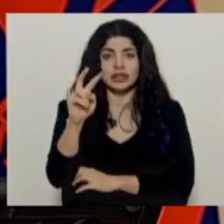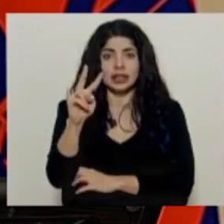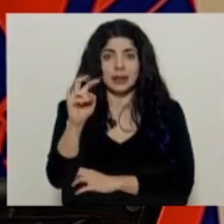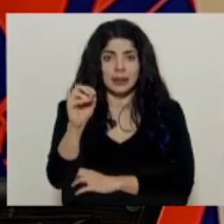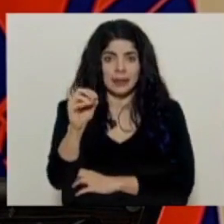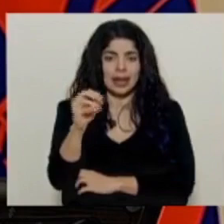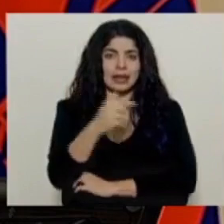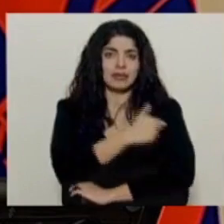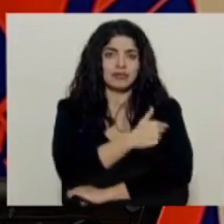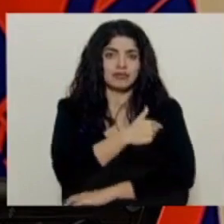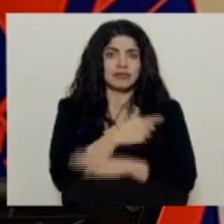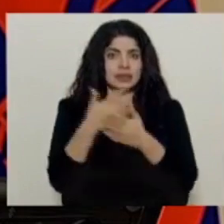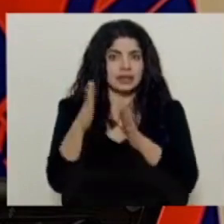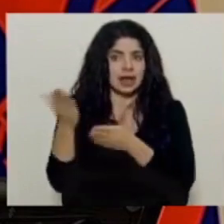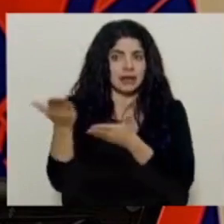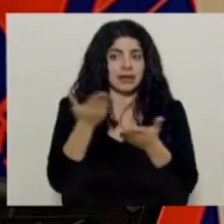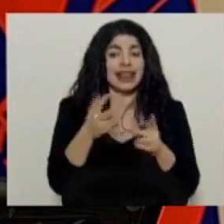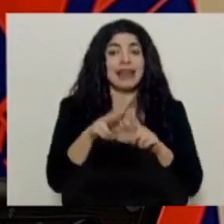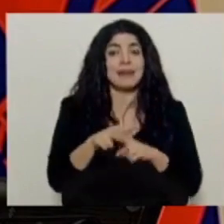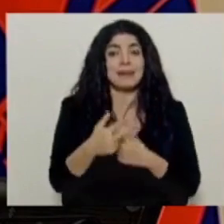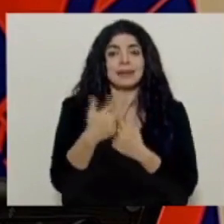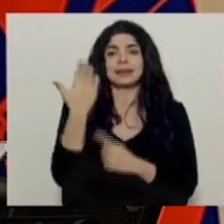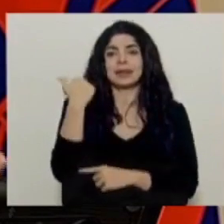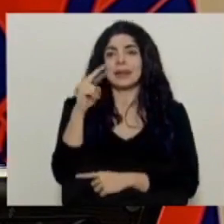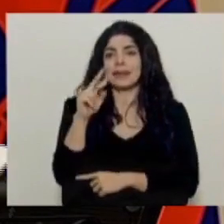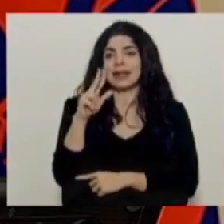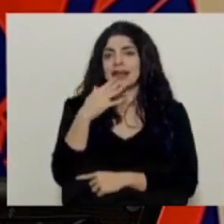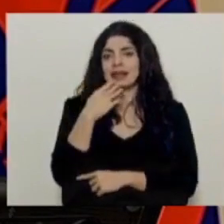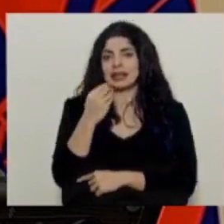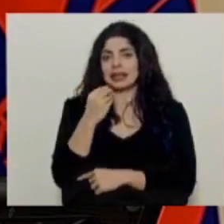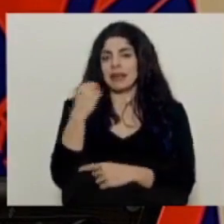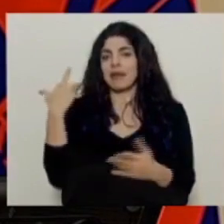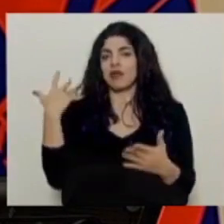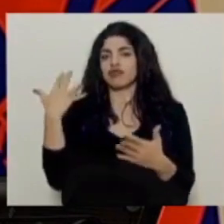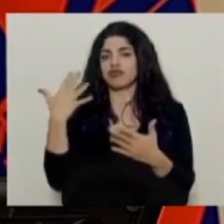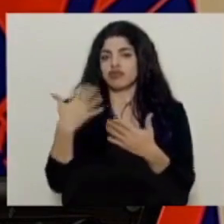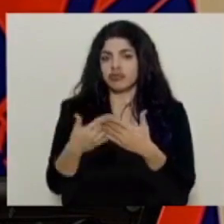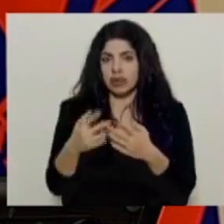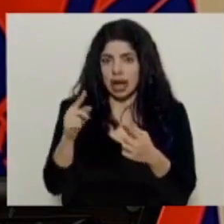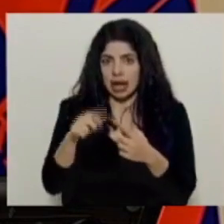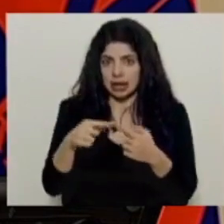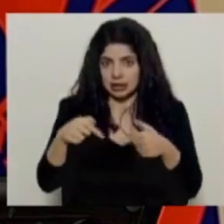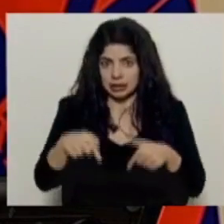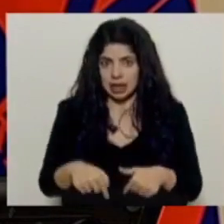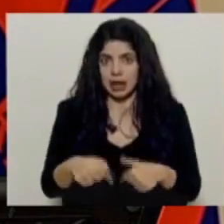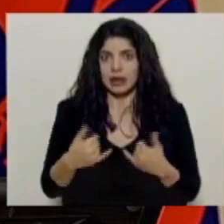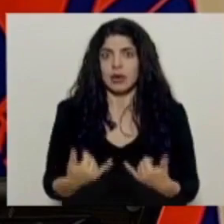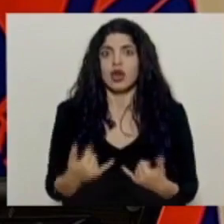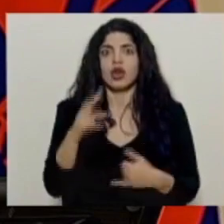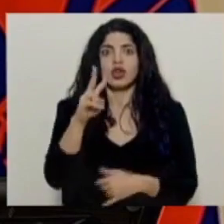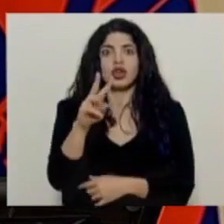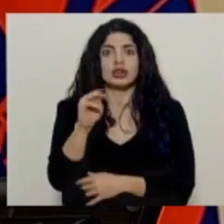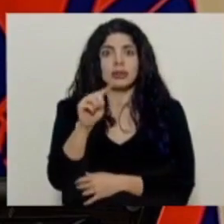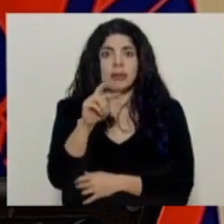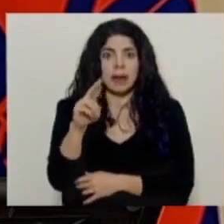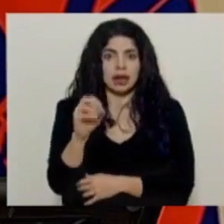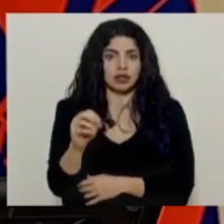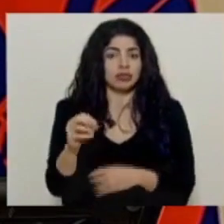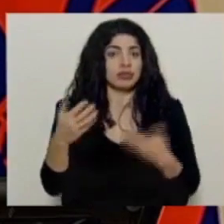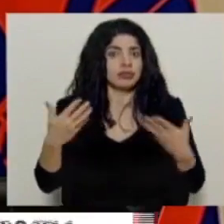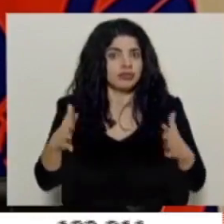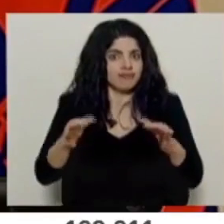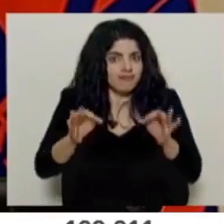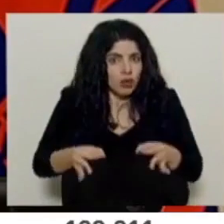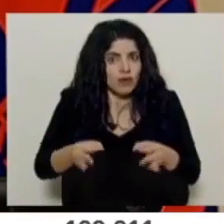386.920 dosis desde el 23 de diciembre hasta hoy 2 de marzo. Ya está confirmado